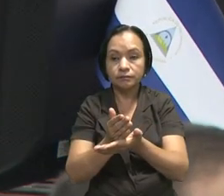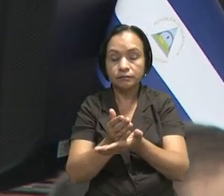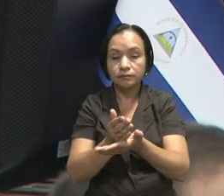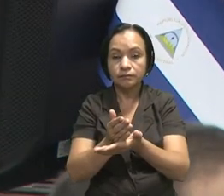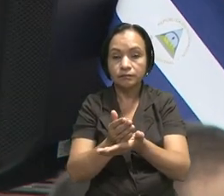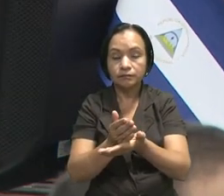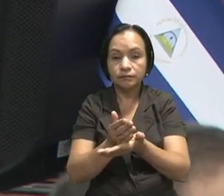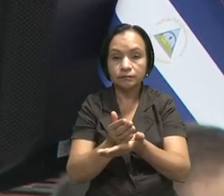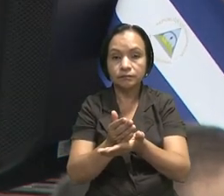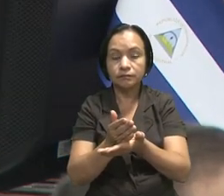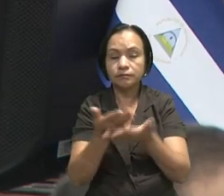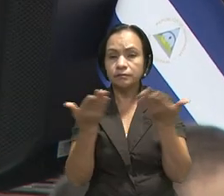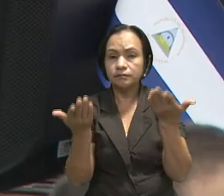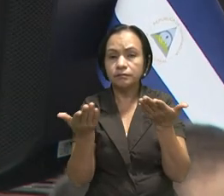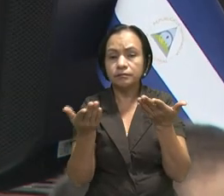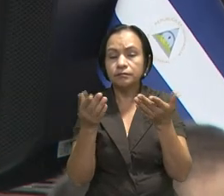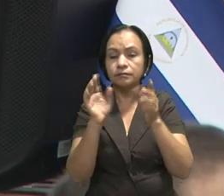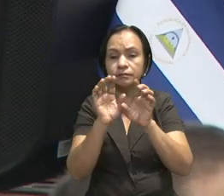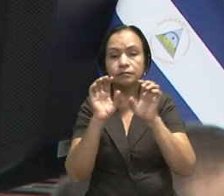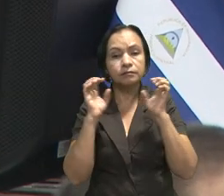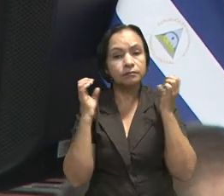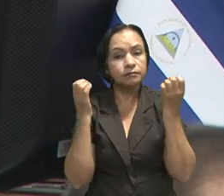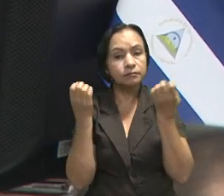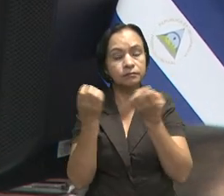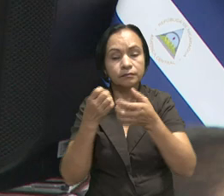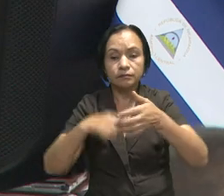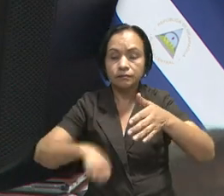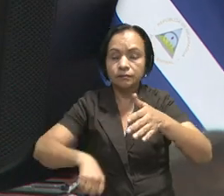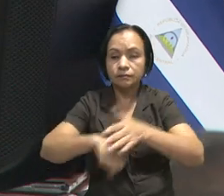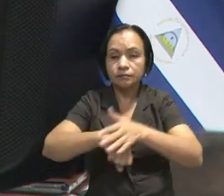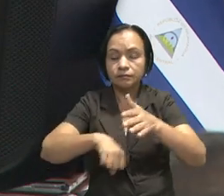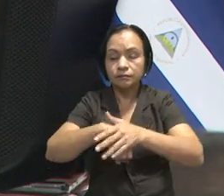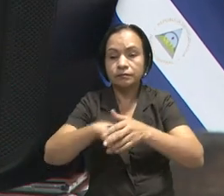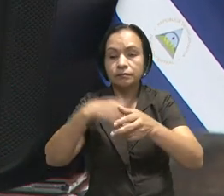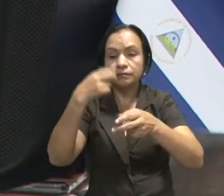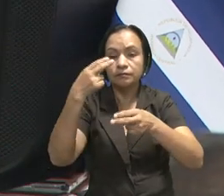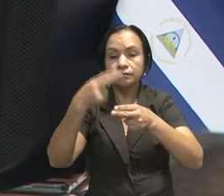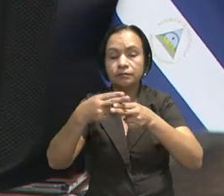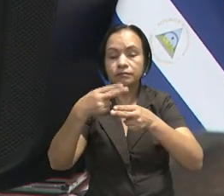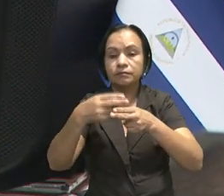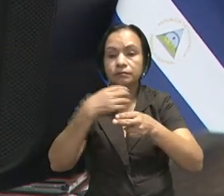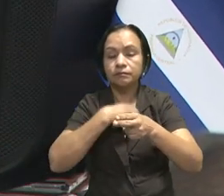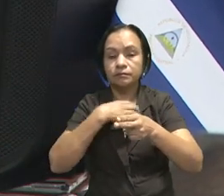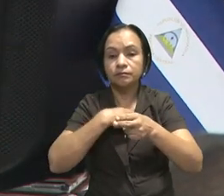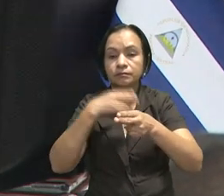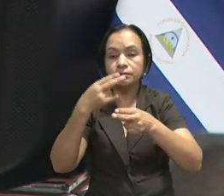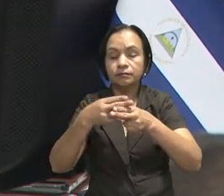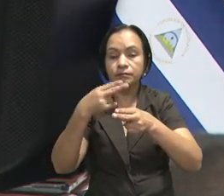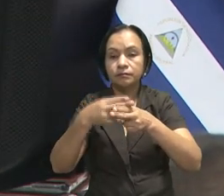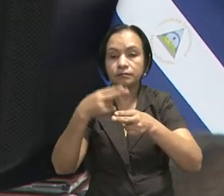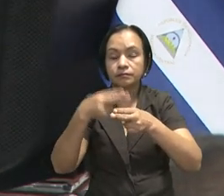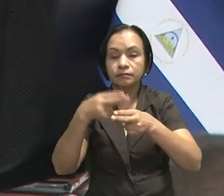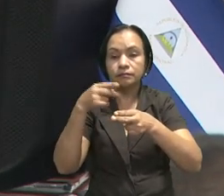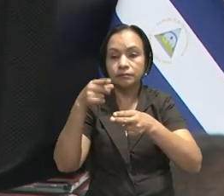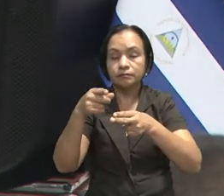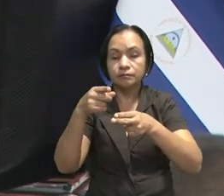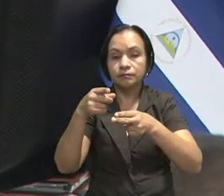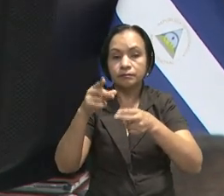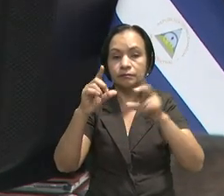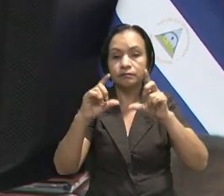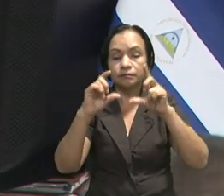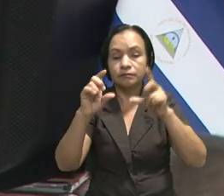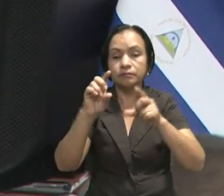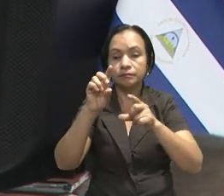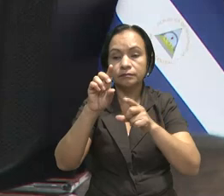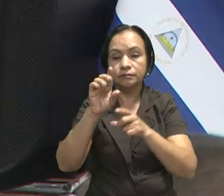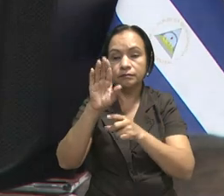el estadio de fútbol llevara el nombre de